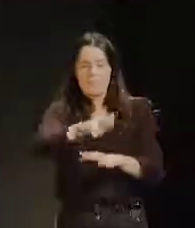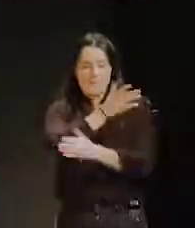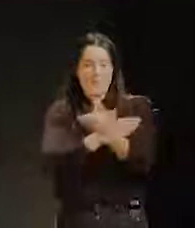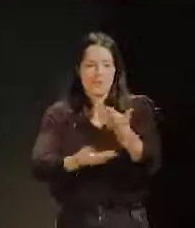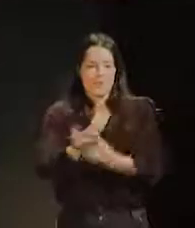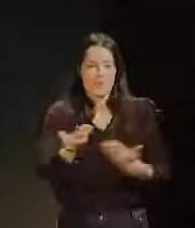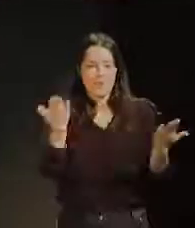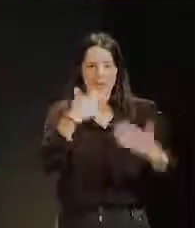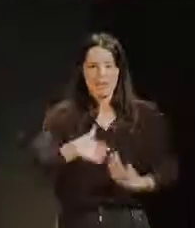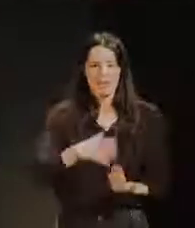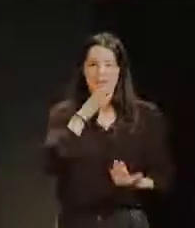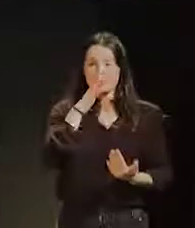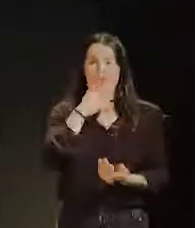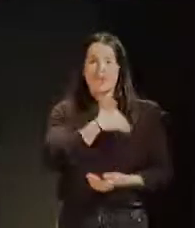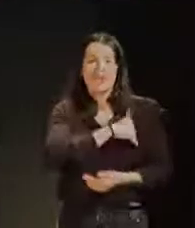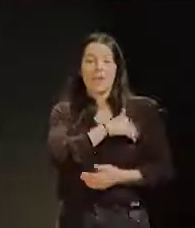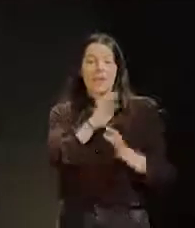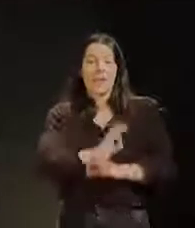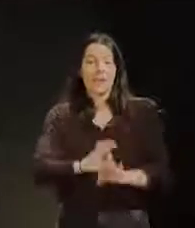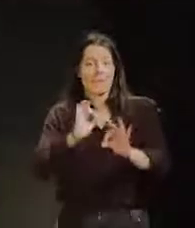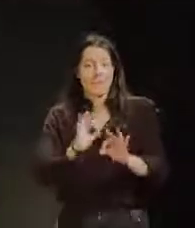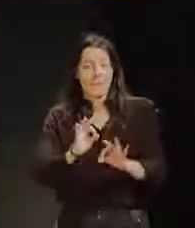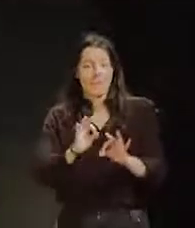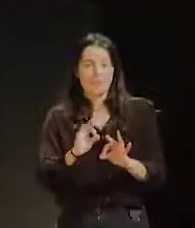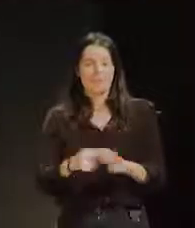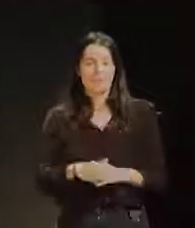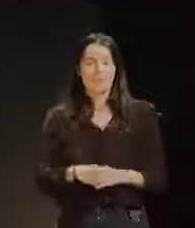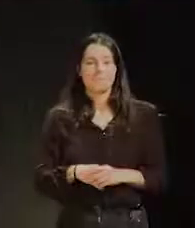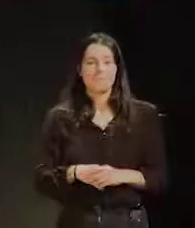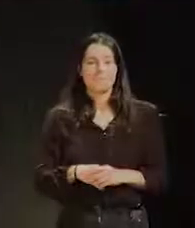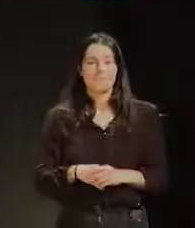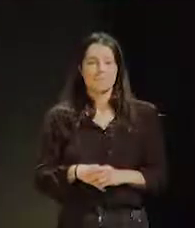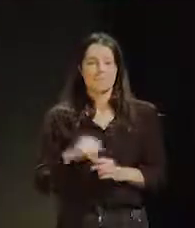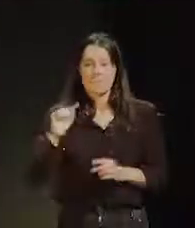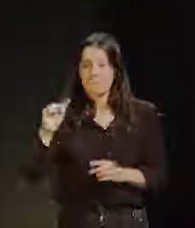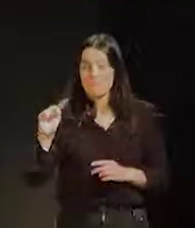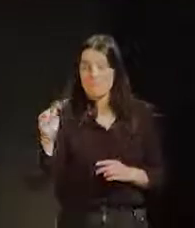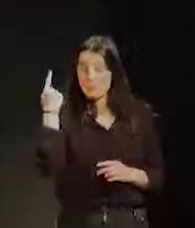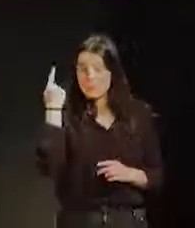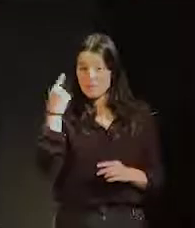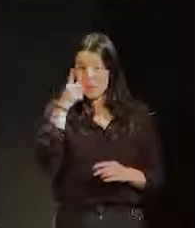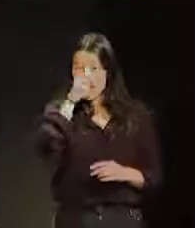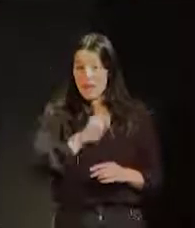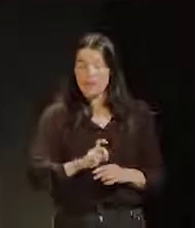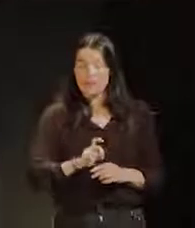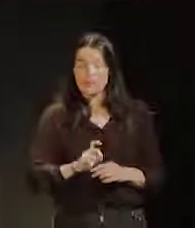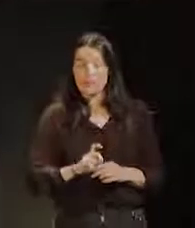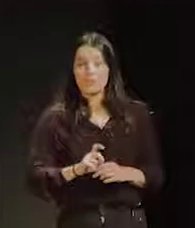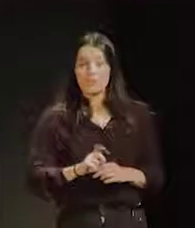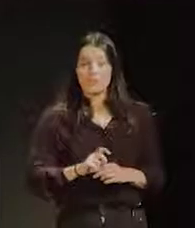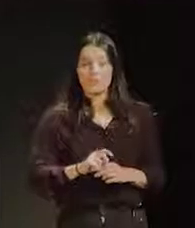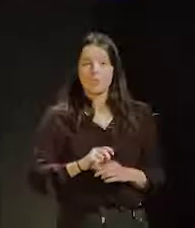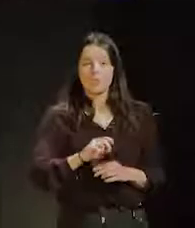la escuela especial se la fundó por primera vez en el año